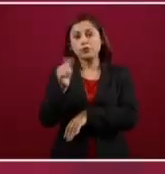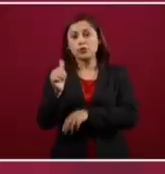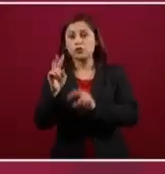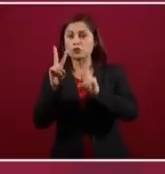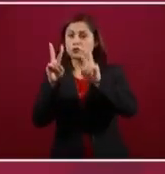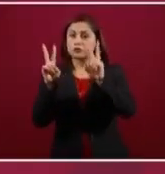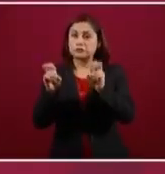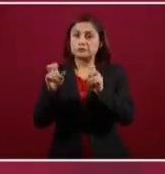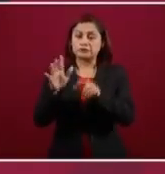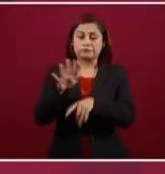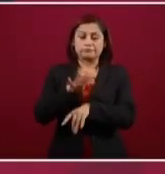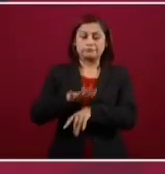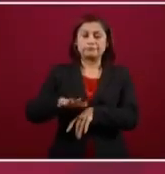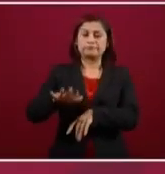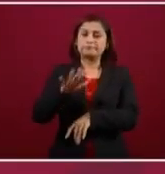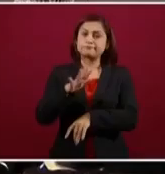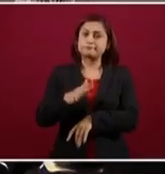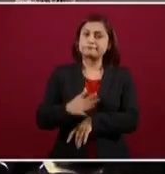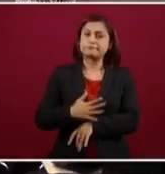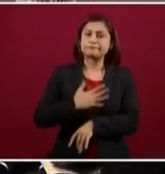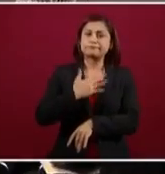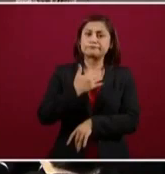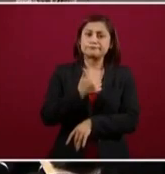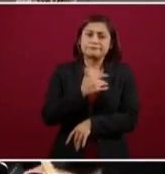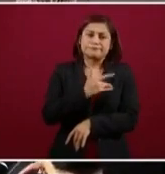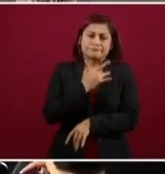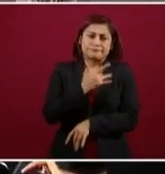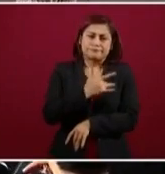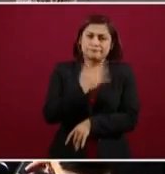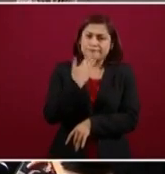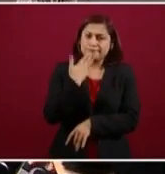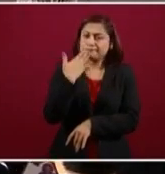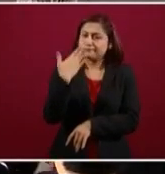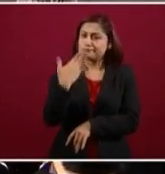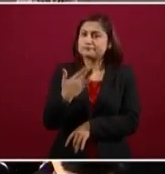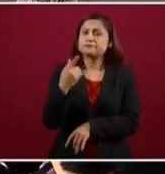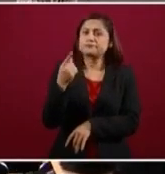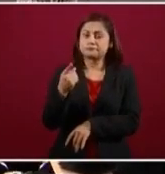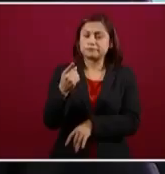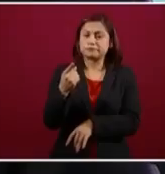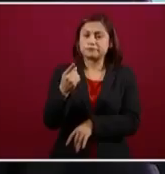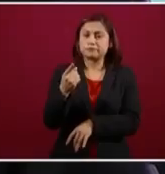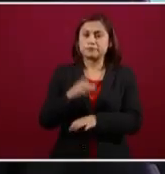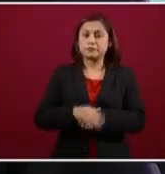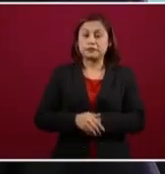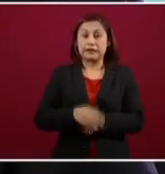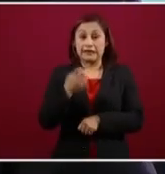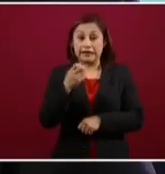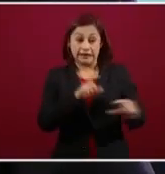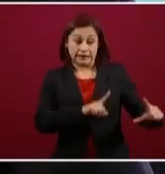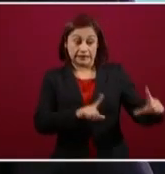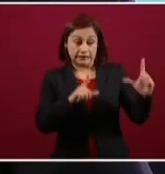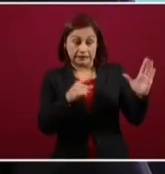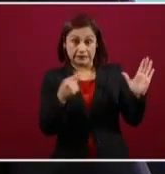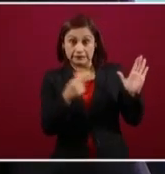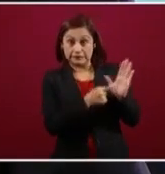Esto es también producto muy contrario de lo que se